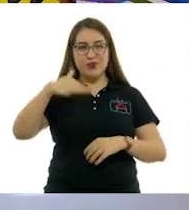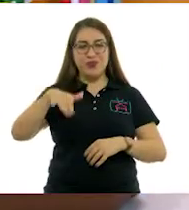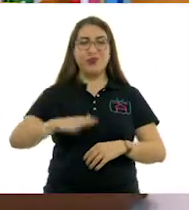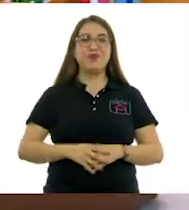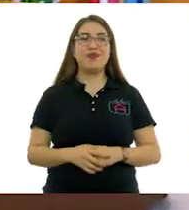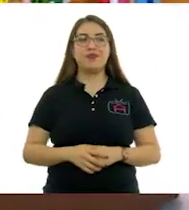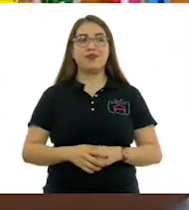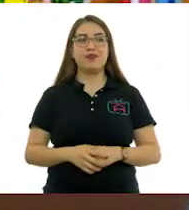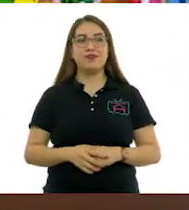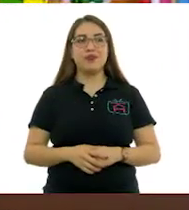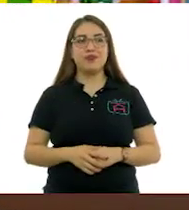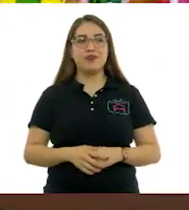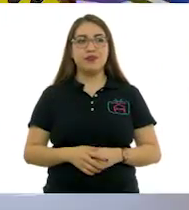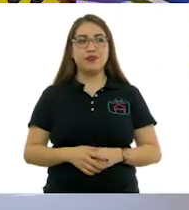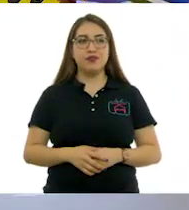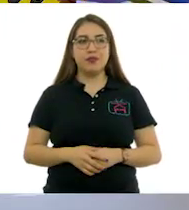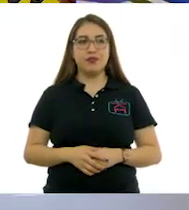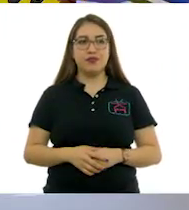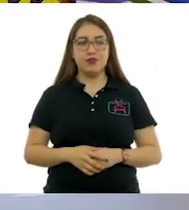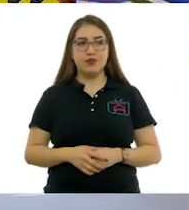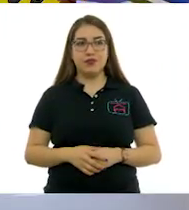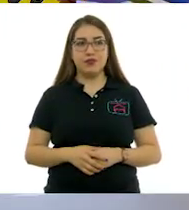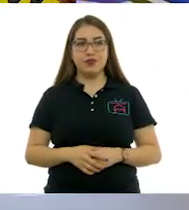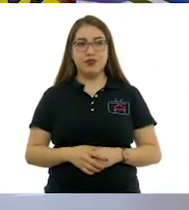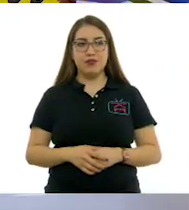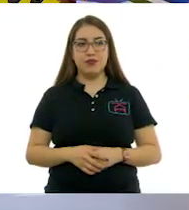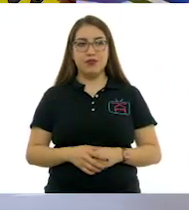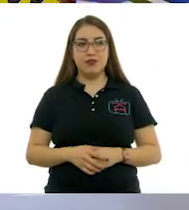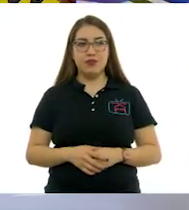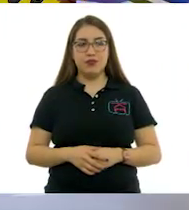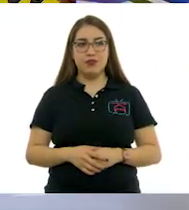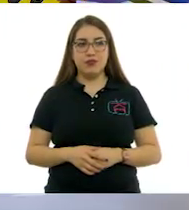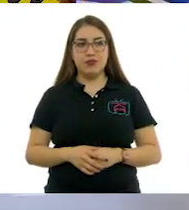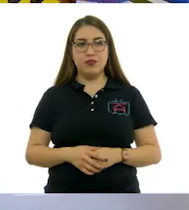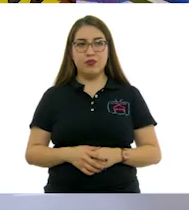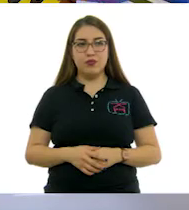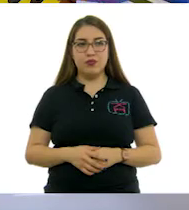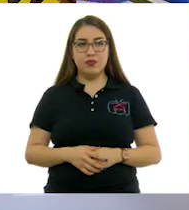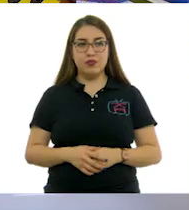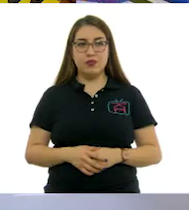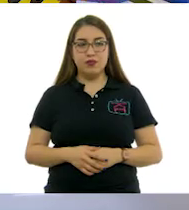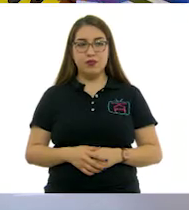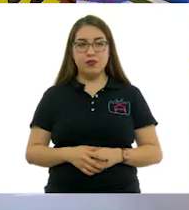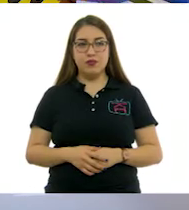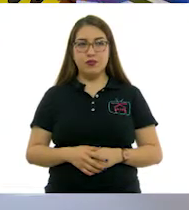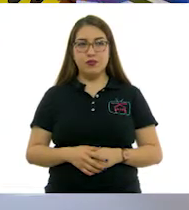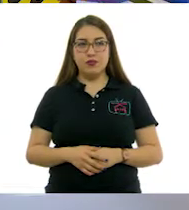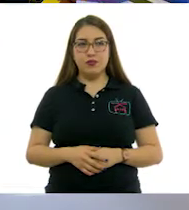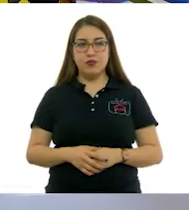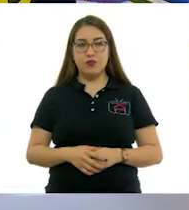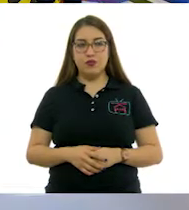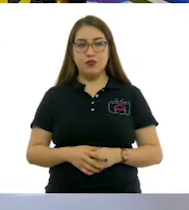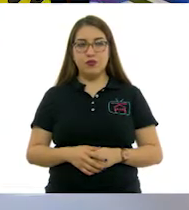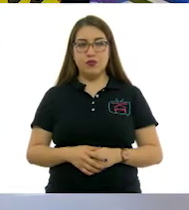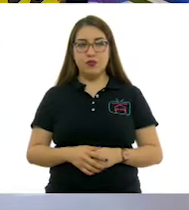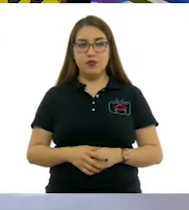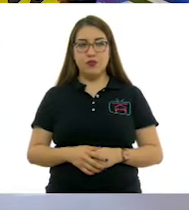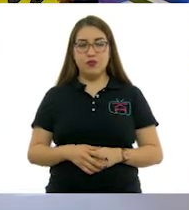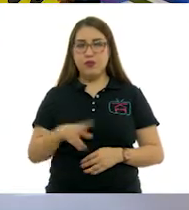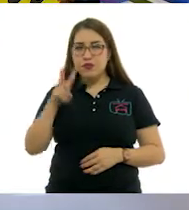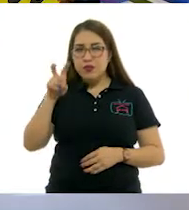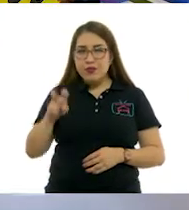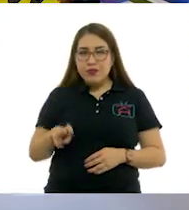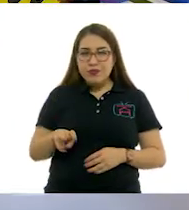Buscando agachado. Y luego llegó Eric aquí. Exactamente. Pero en estas horas, me voy a